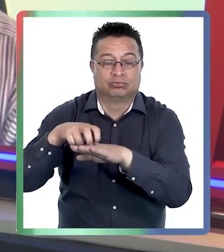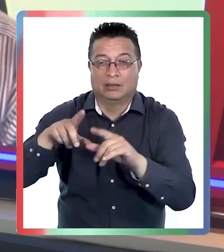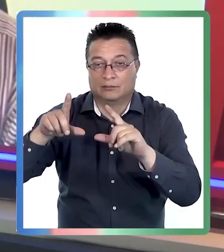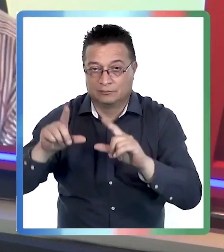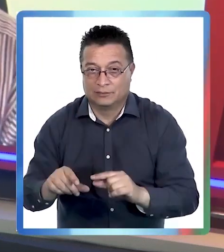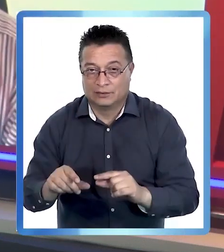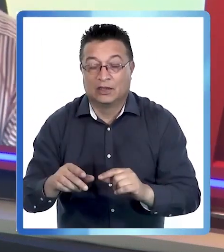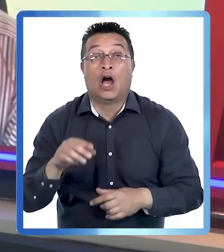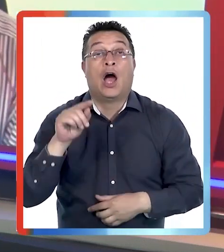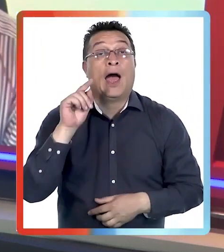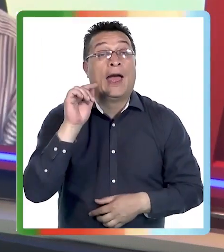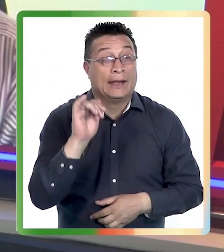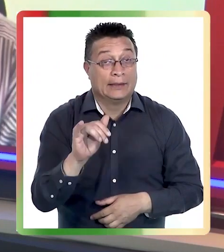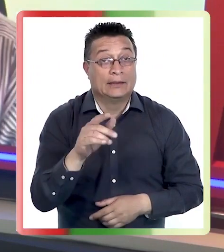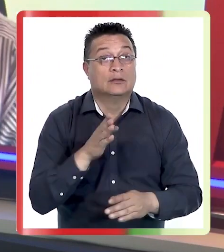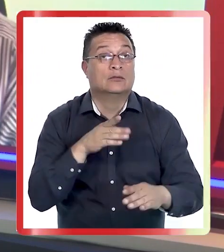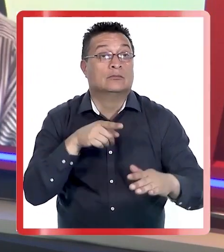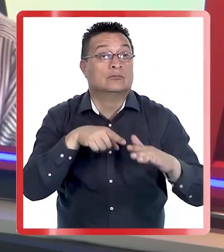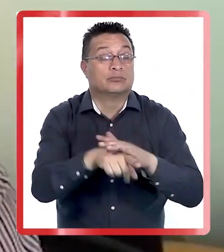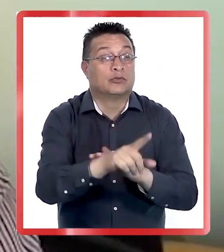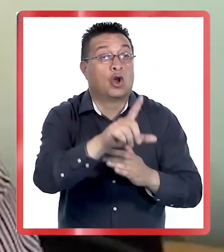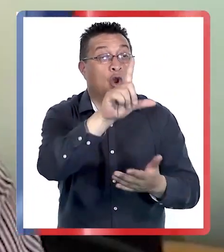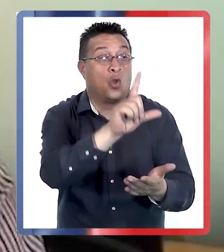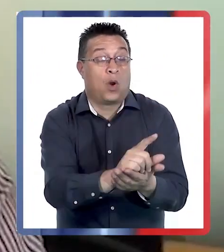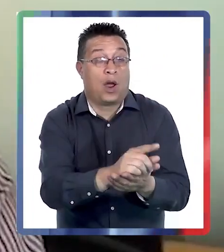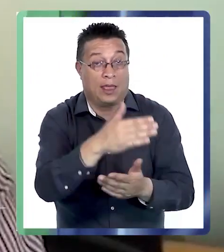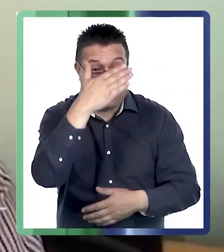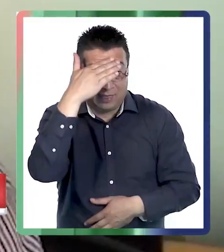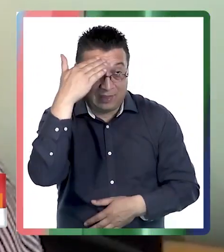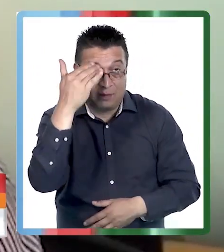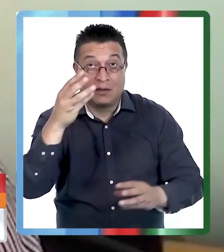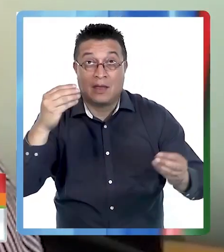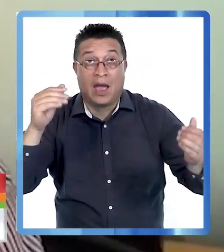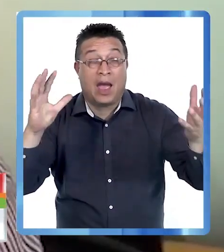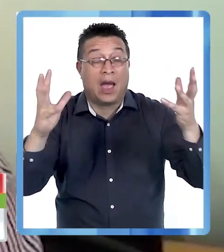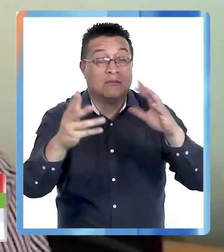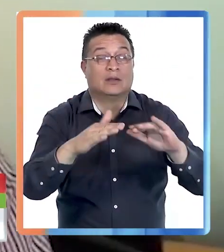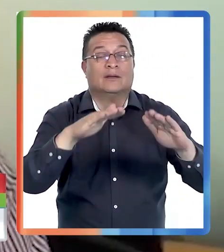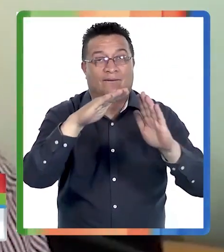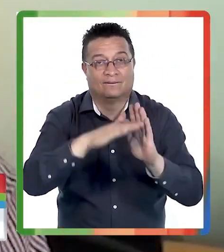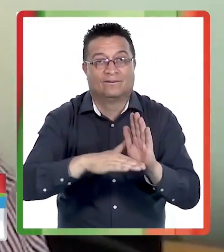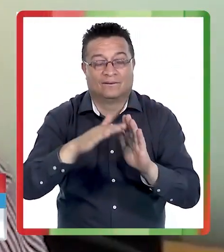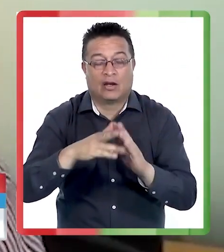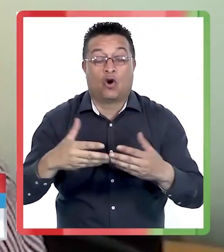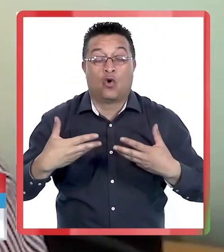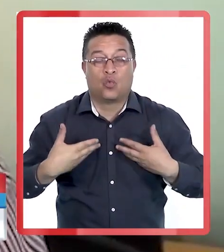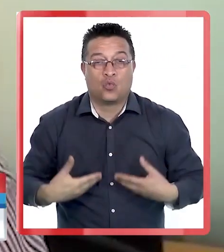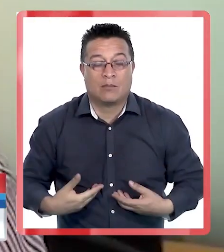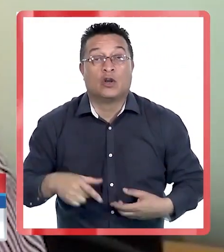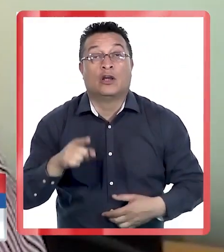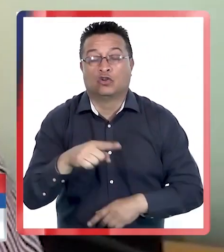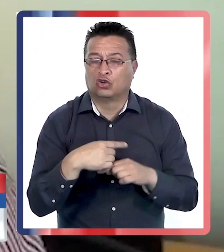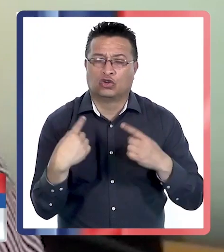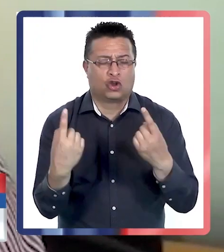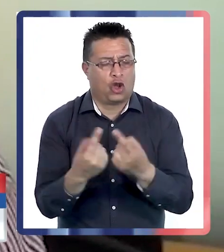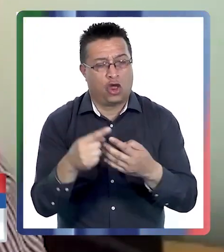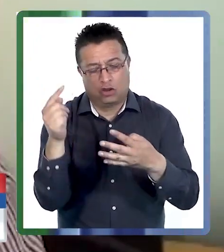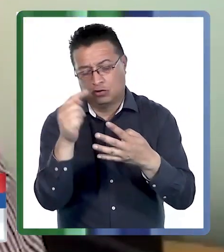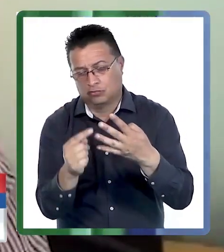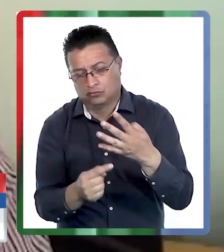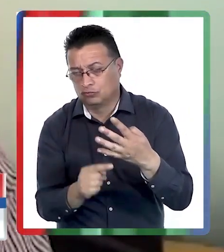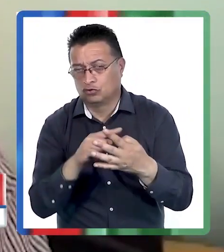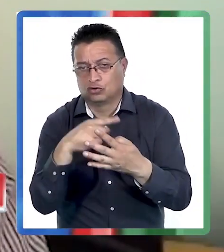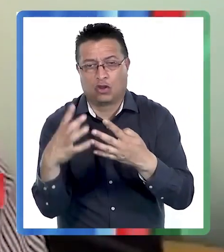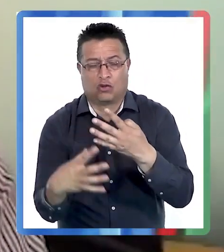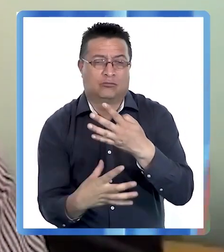fin, o incorporarse a sectores o lugares donde la temperatura del medio ambiente está bajo la temperatura corporal. Son todos